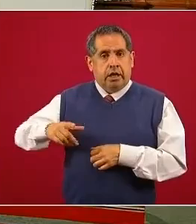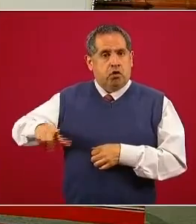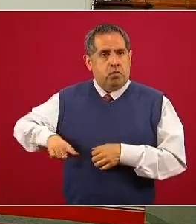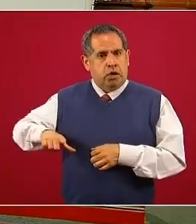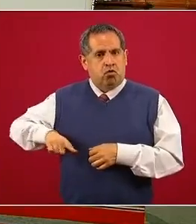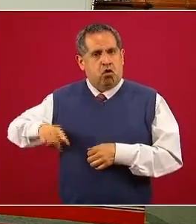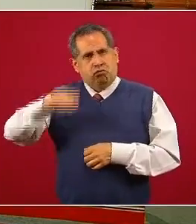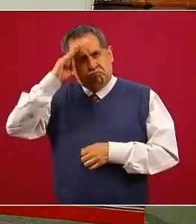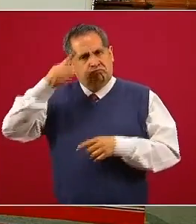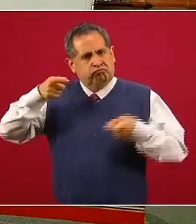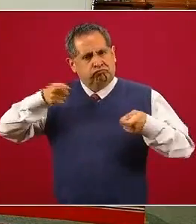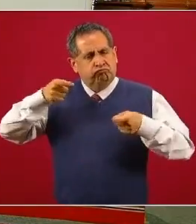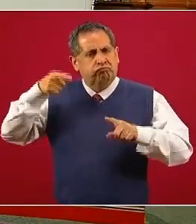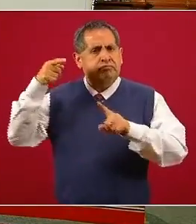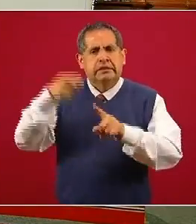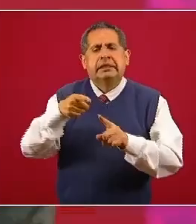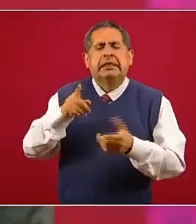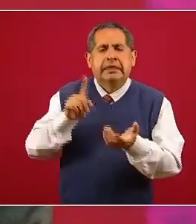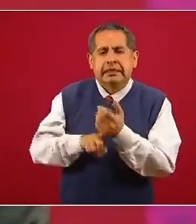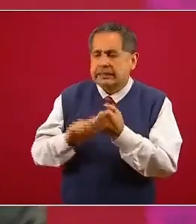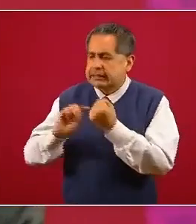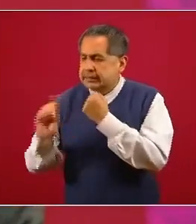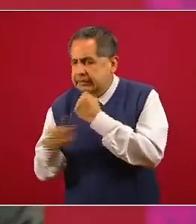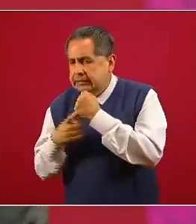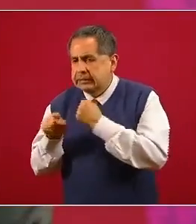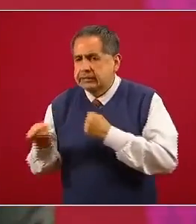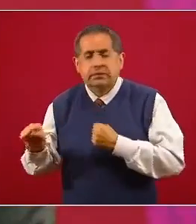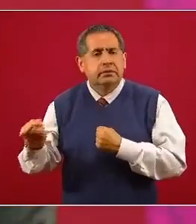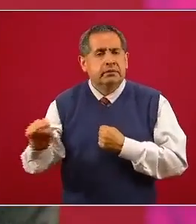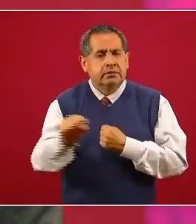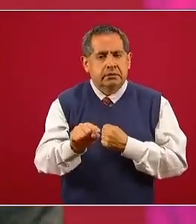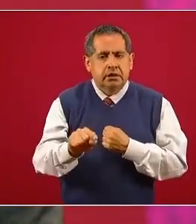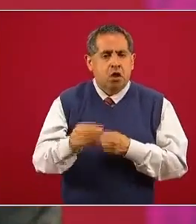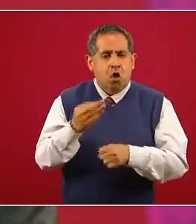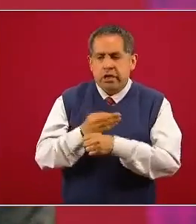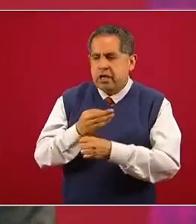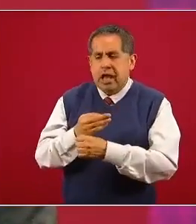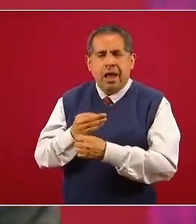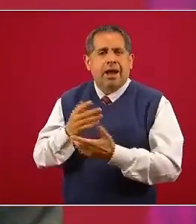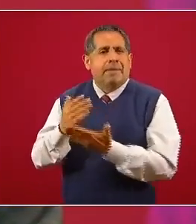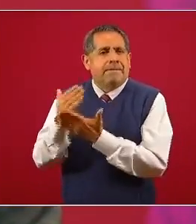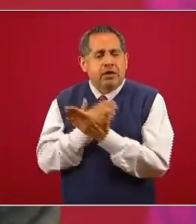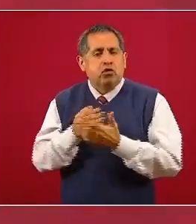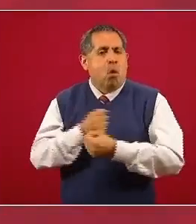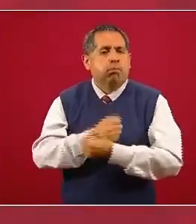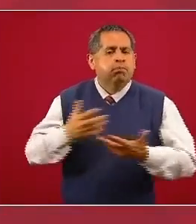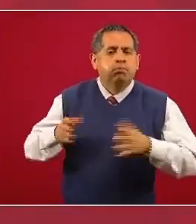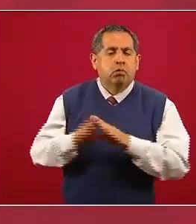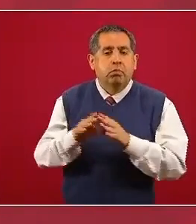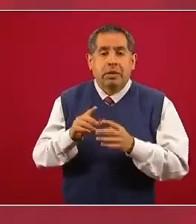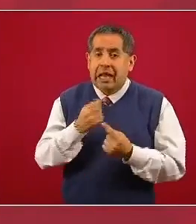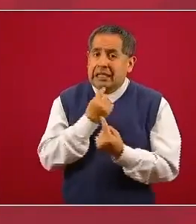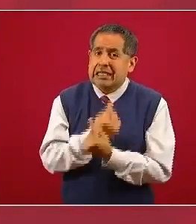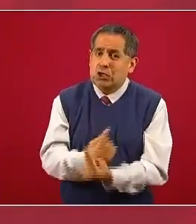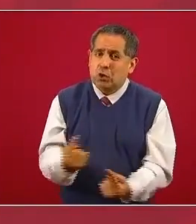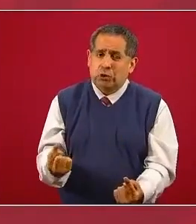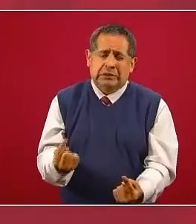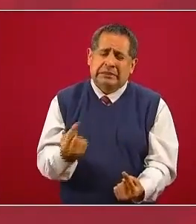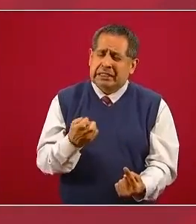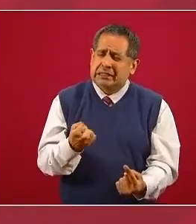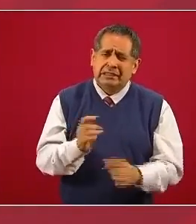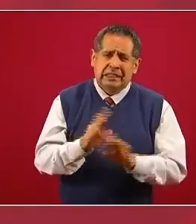nuestro énfasis principal es a la parte más prevenible de la epidemia de obesidad, que es la obesidad infantil y